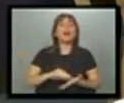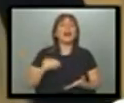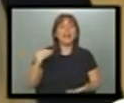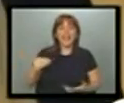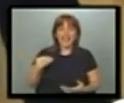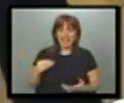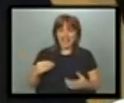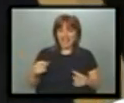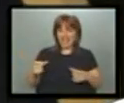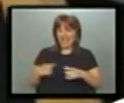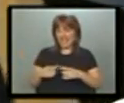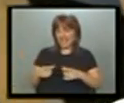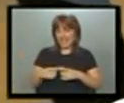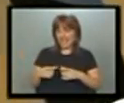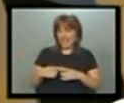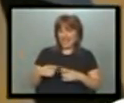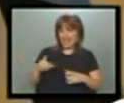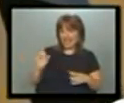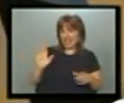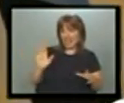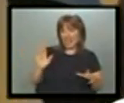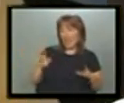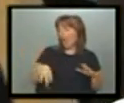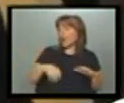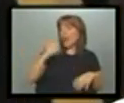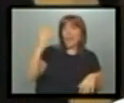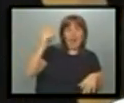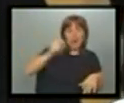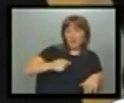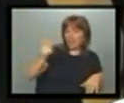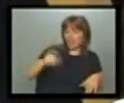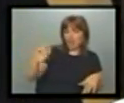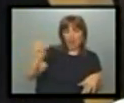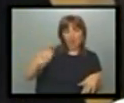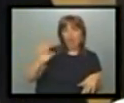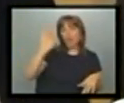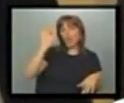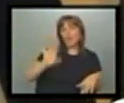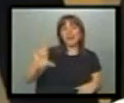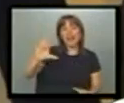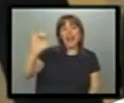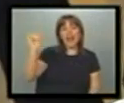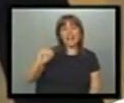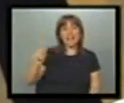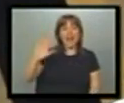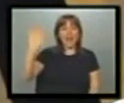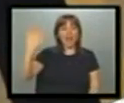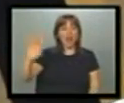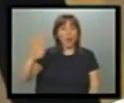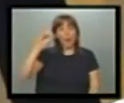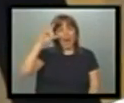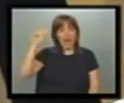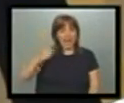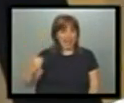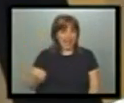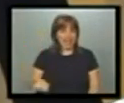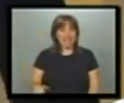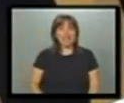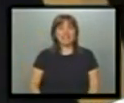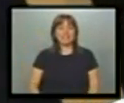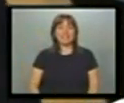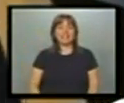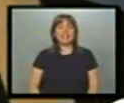la película, esto que vamos a contar no le puede pasar a cualquiera, ¿sí? Le pasa solo a Lázaro Báez y a esa trama de corrupción de la cual todos los días nos